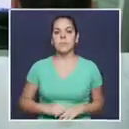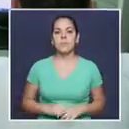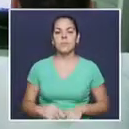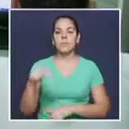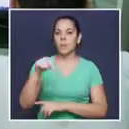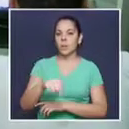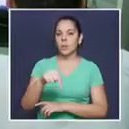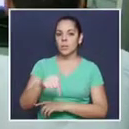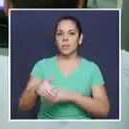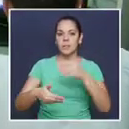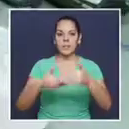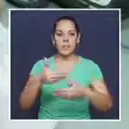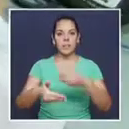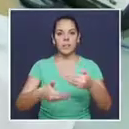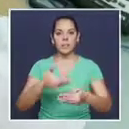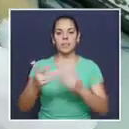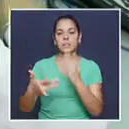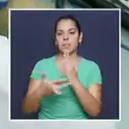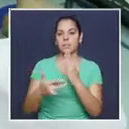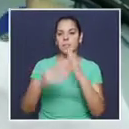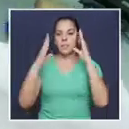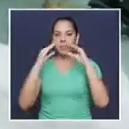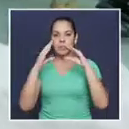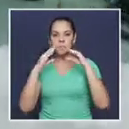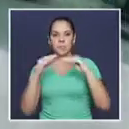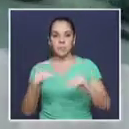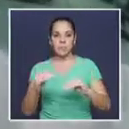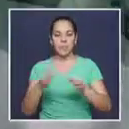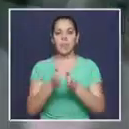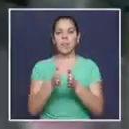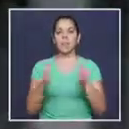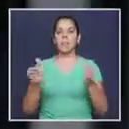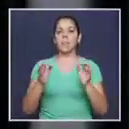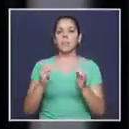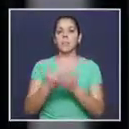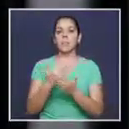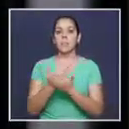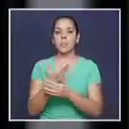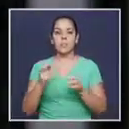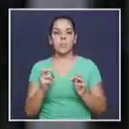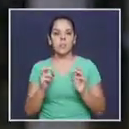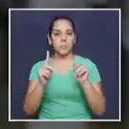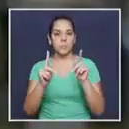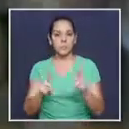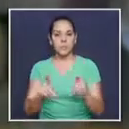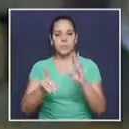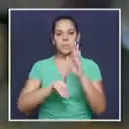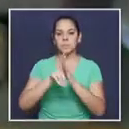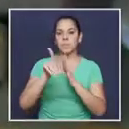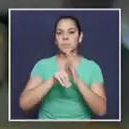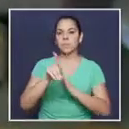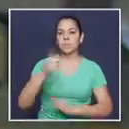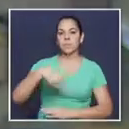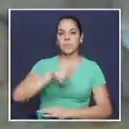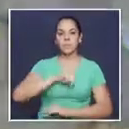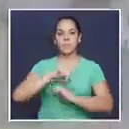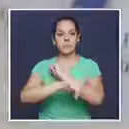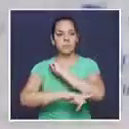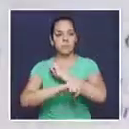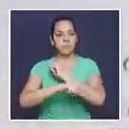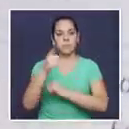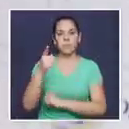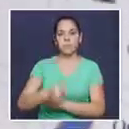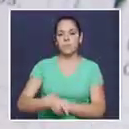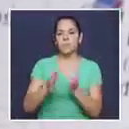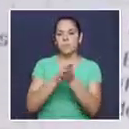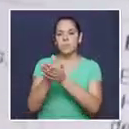Hoy, los avances en tecnologías de información abren nuevos horizontes de oportunidades de desarrollo que nuestro país debe